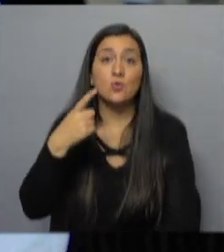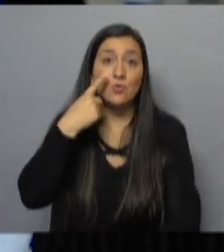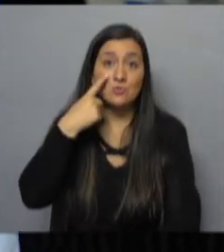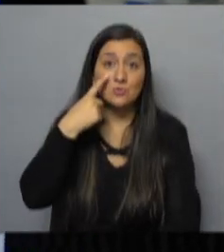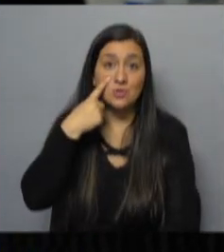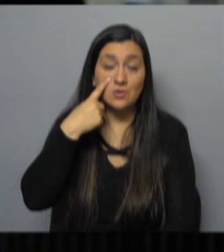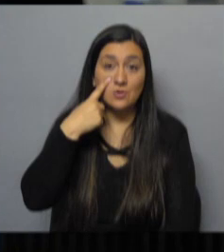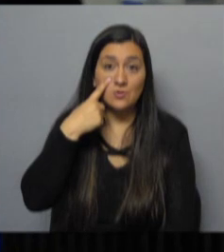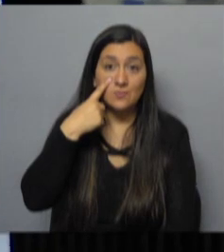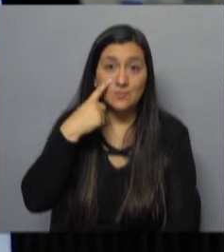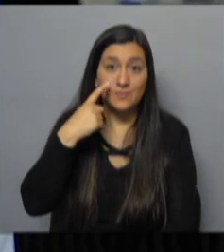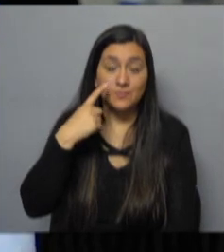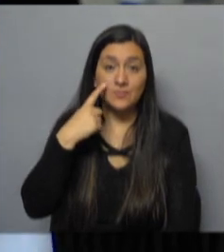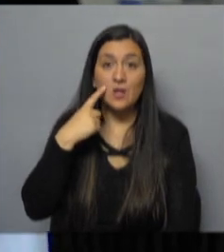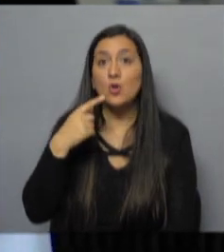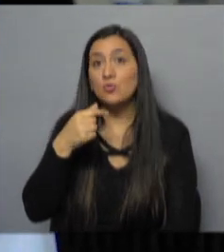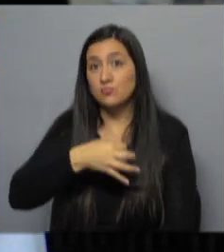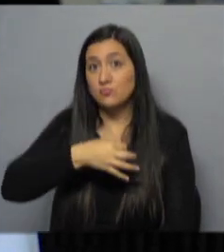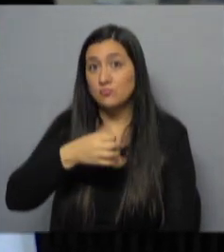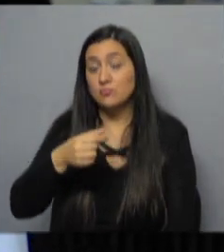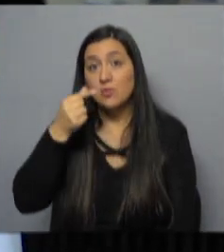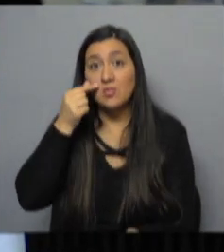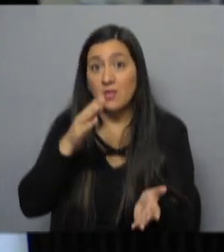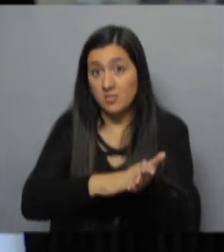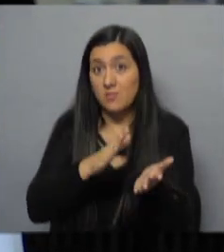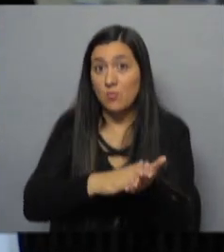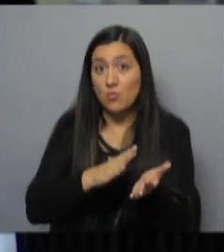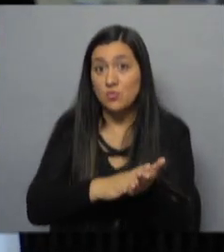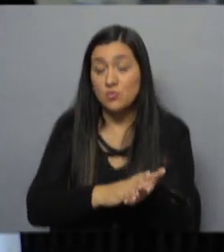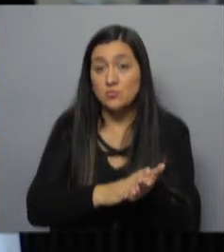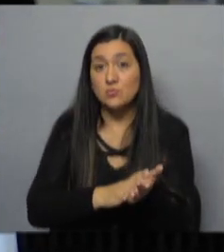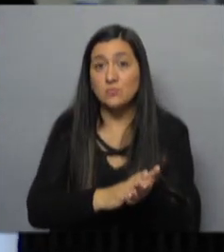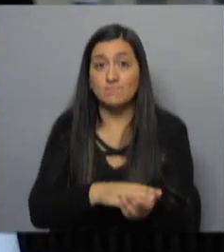conocieron los testimonios de altos mandos del